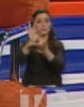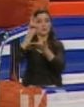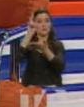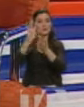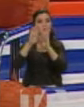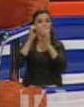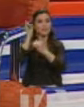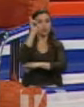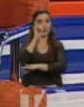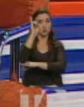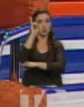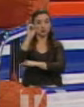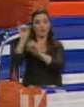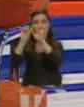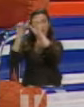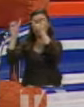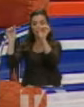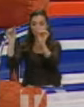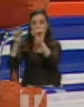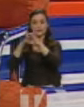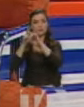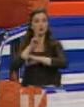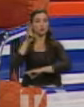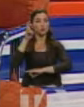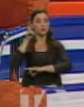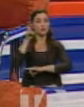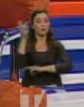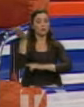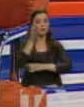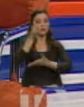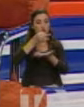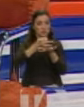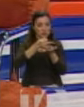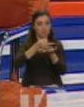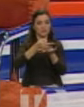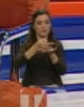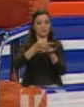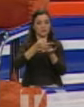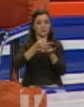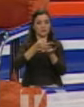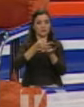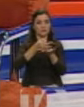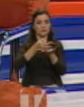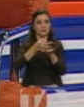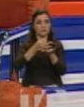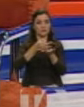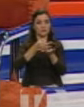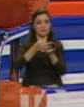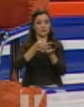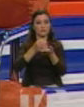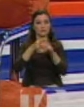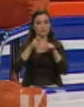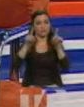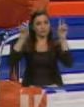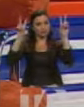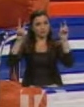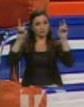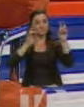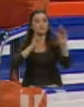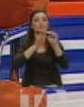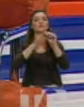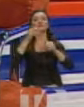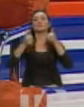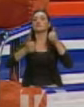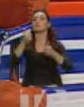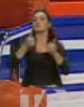de Industriales y Empresarios del Turismo en Cotopaxi, así como de otros sectores, con el propósito